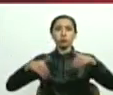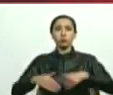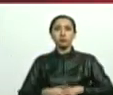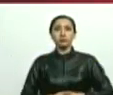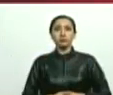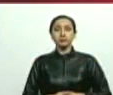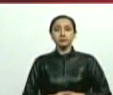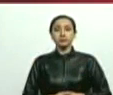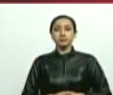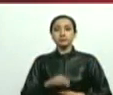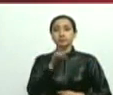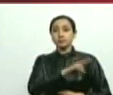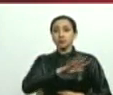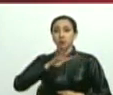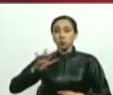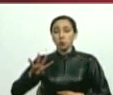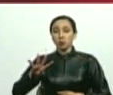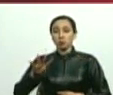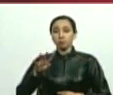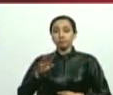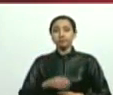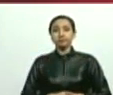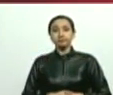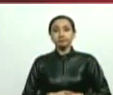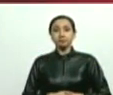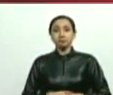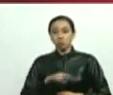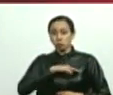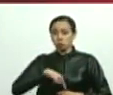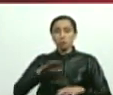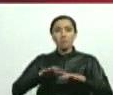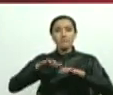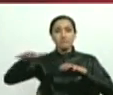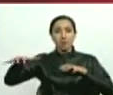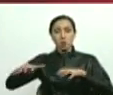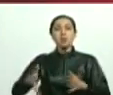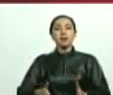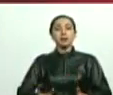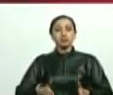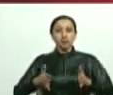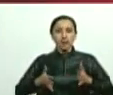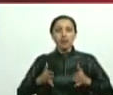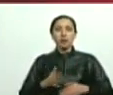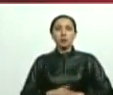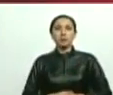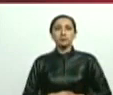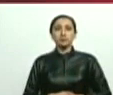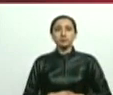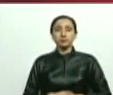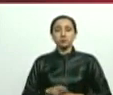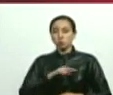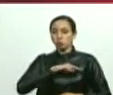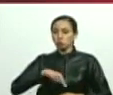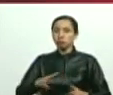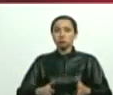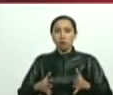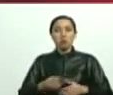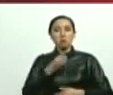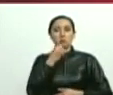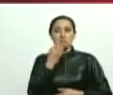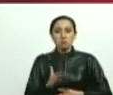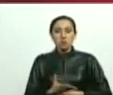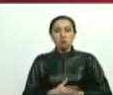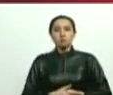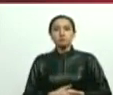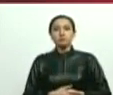En 24 de ellos hemos sido mayoría y hemos ganado. Y hemos ganado bien,